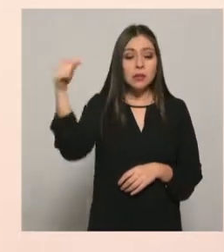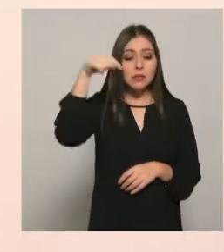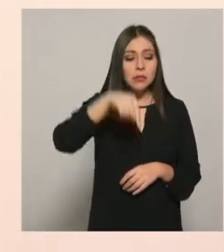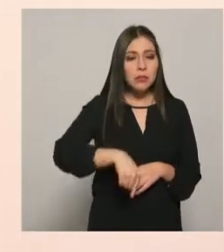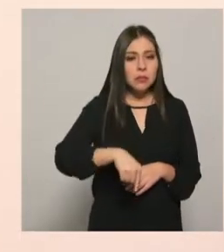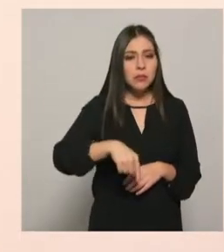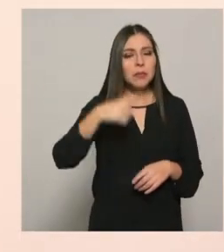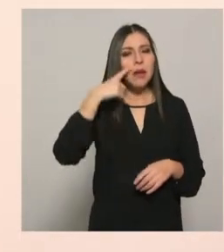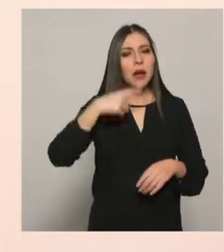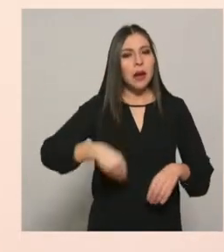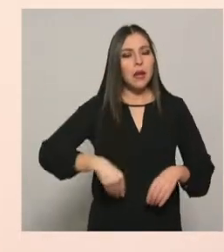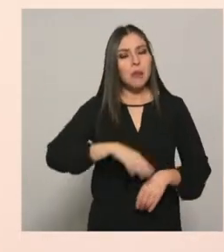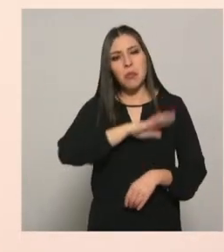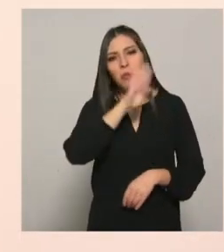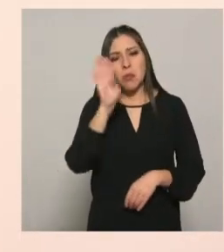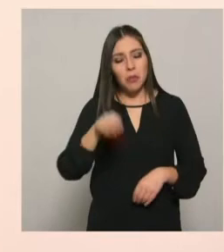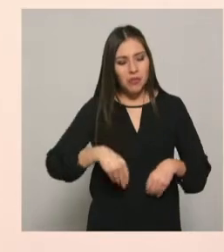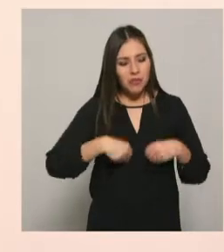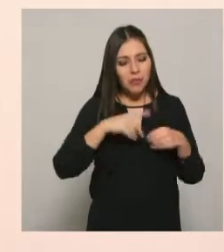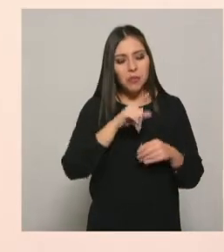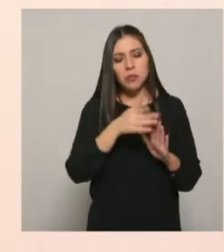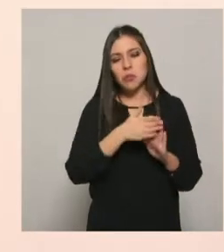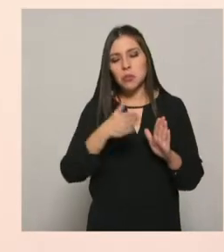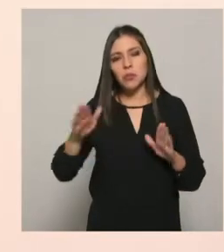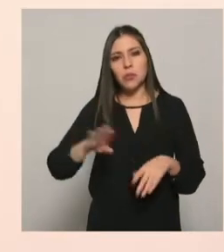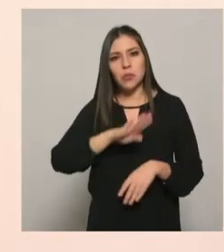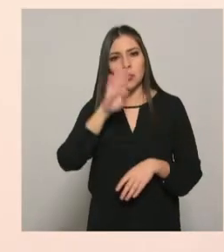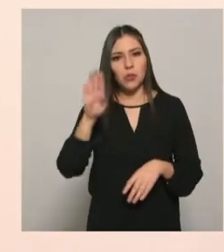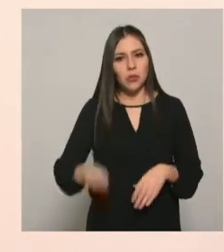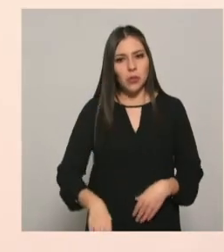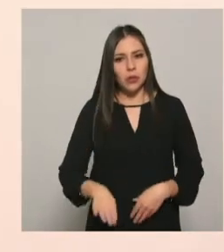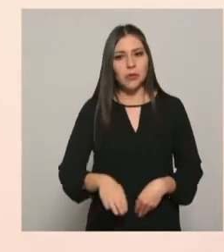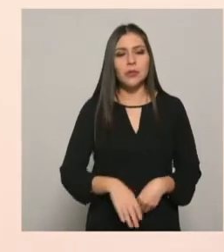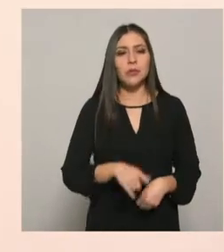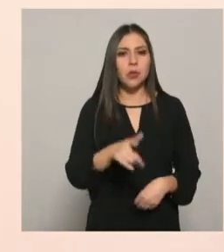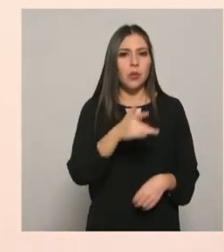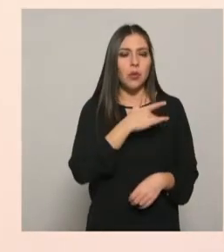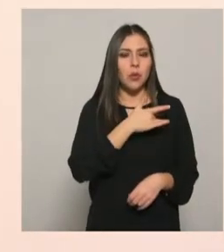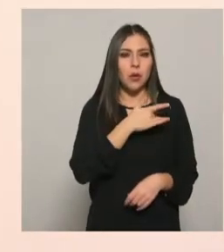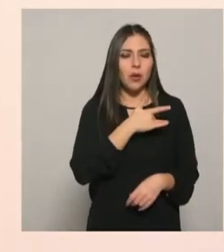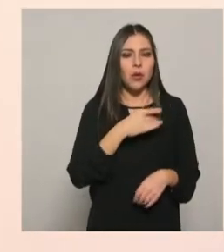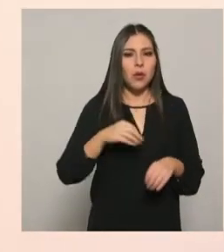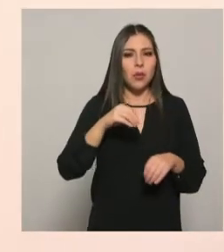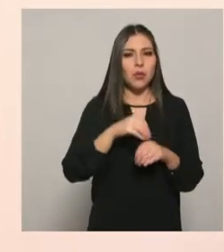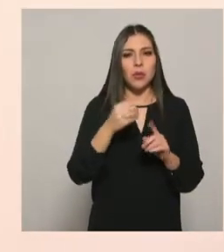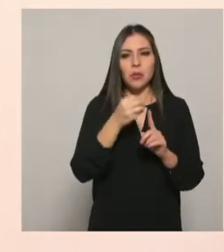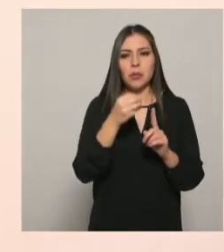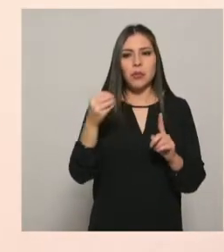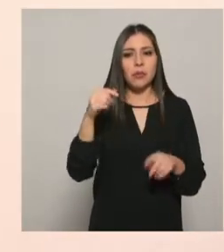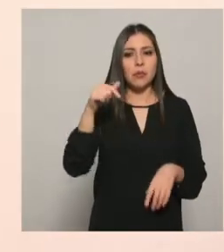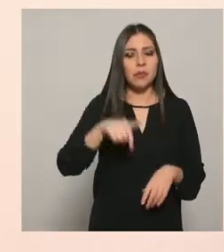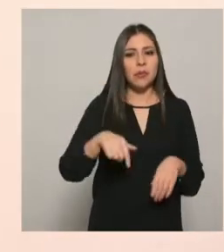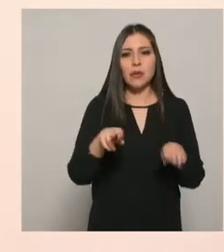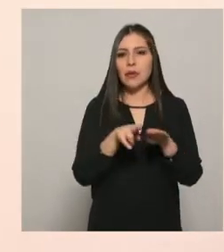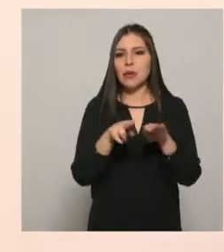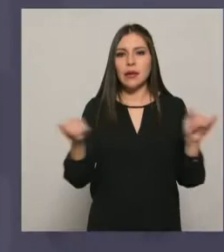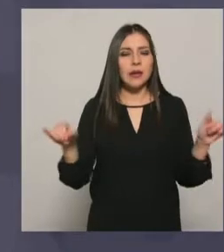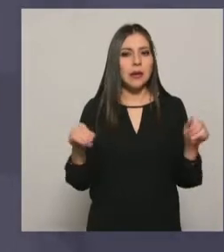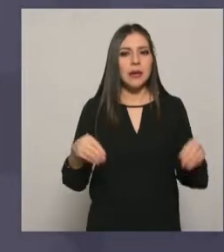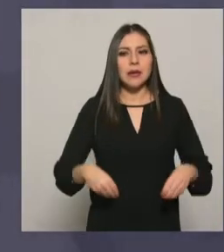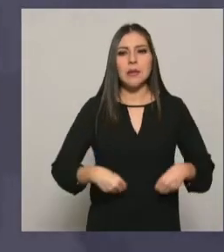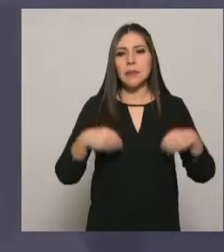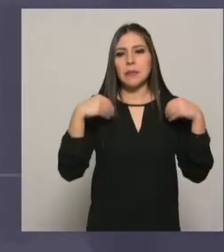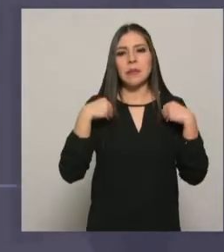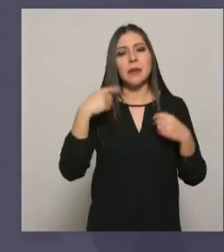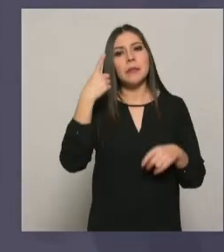Los bultos funerarios se queman. Que tu corazón se enderece. Aquí nadie vivirá